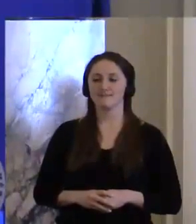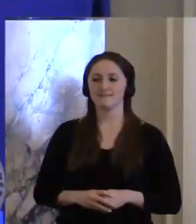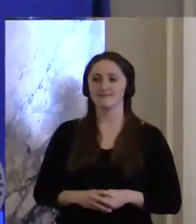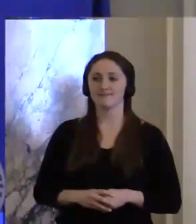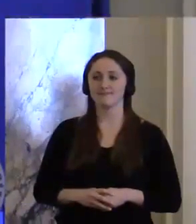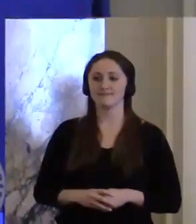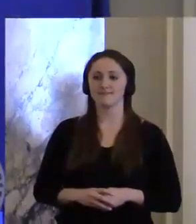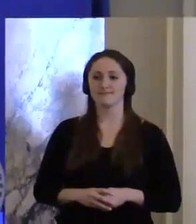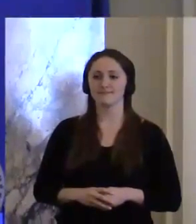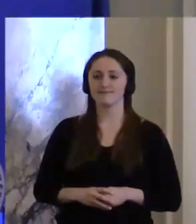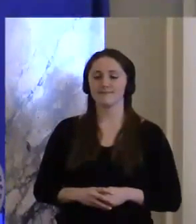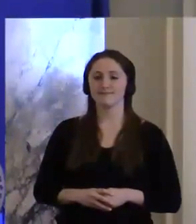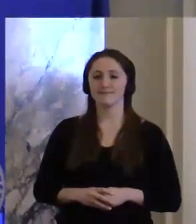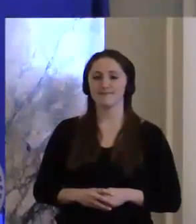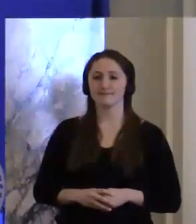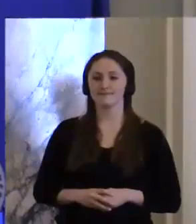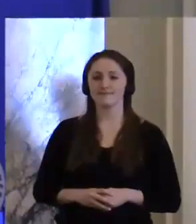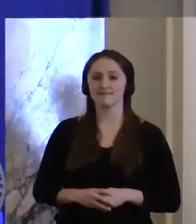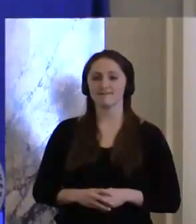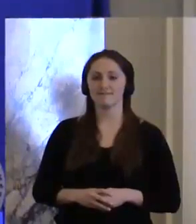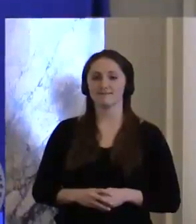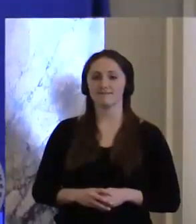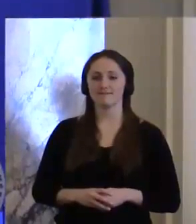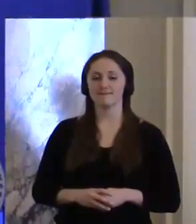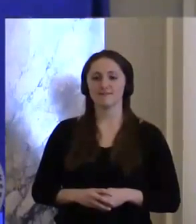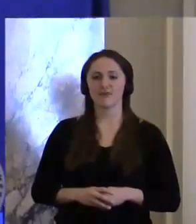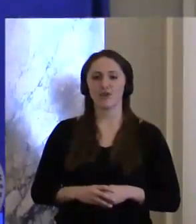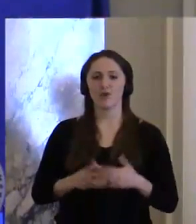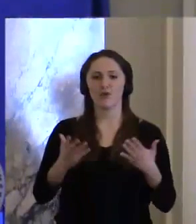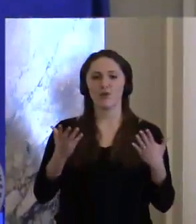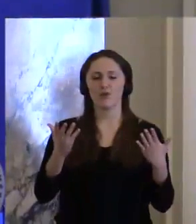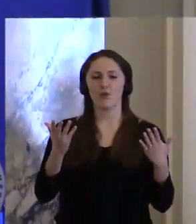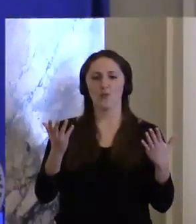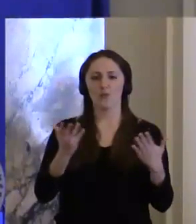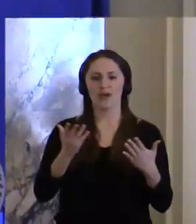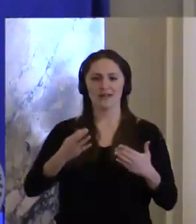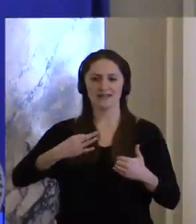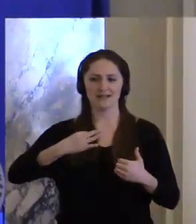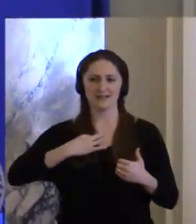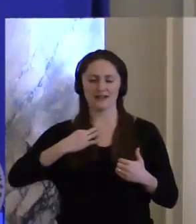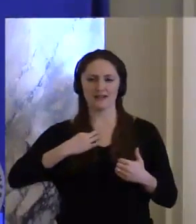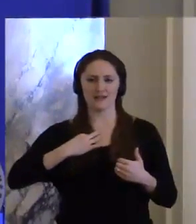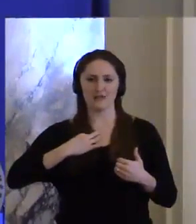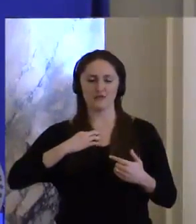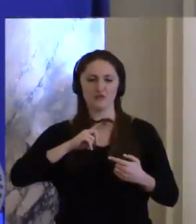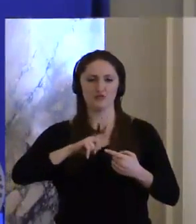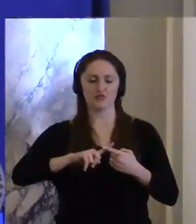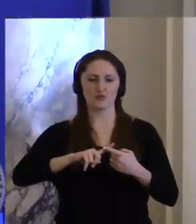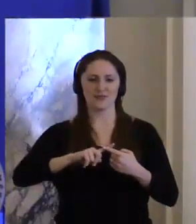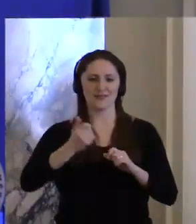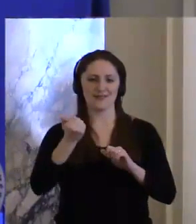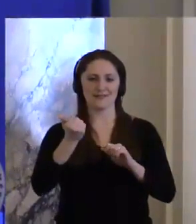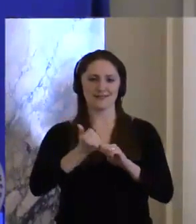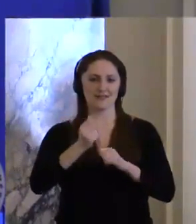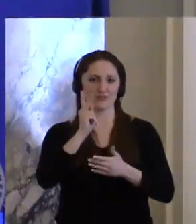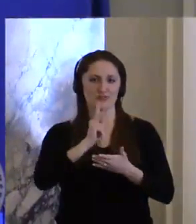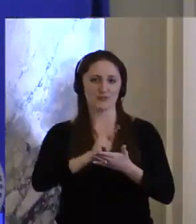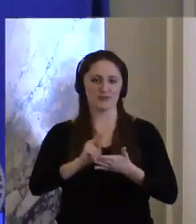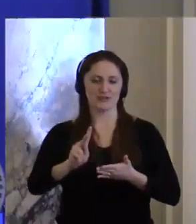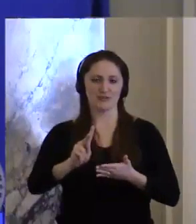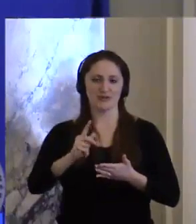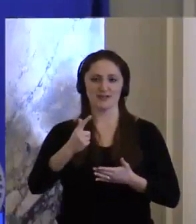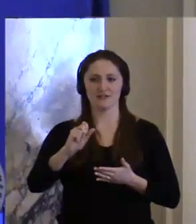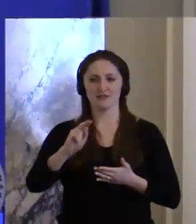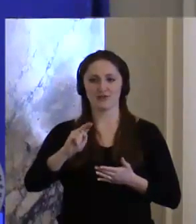¿Qué opina el aspirante a secretario general adjunto de que el sector privado y la sociedad